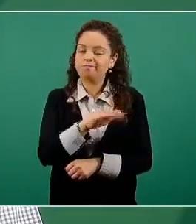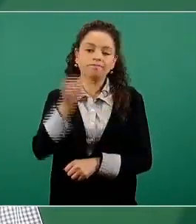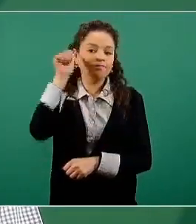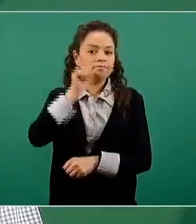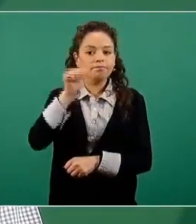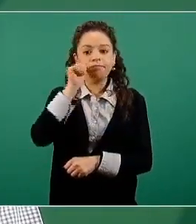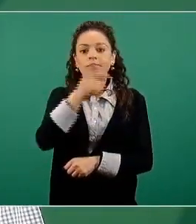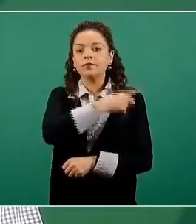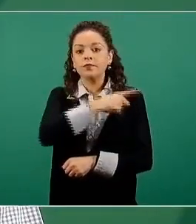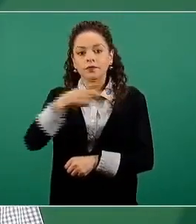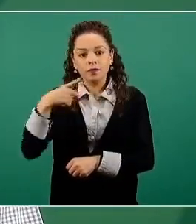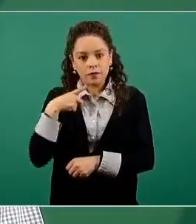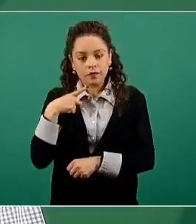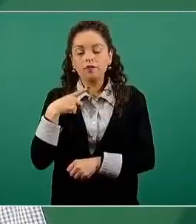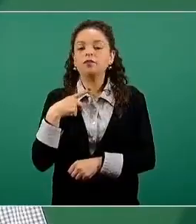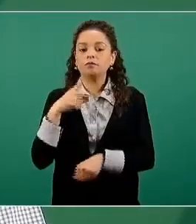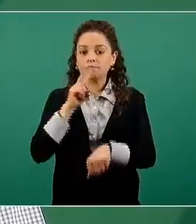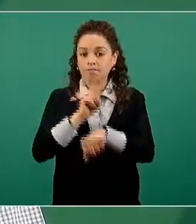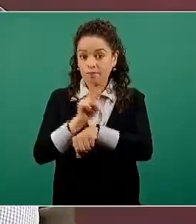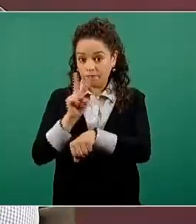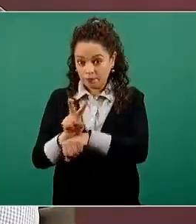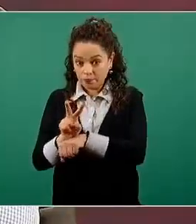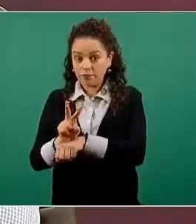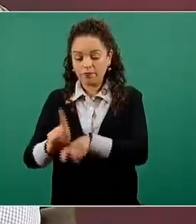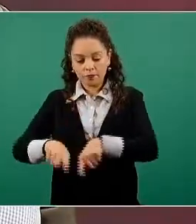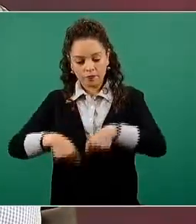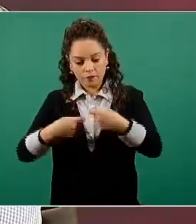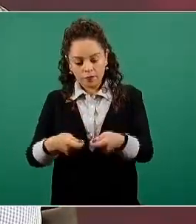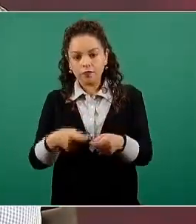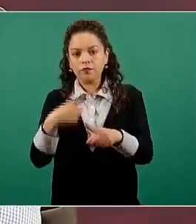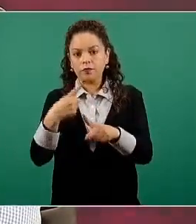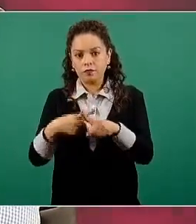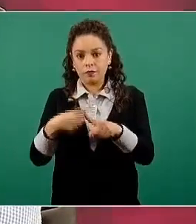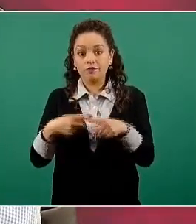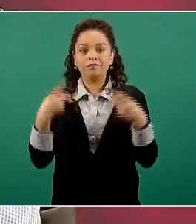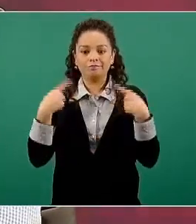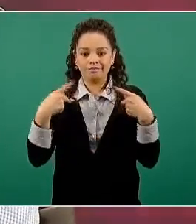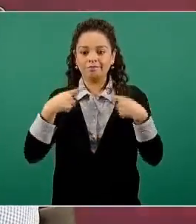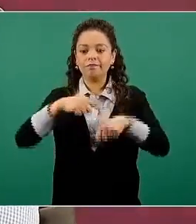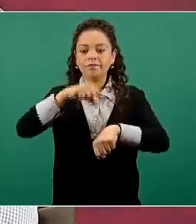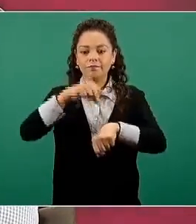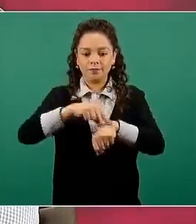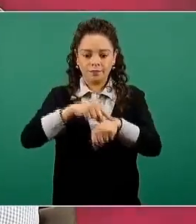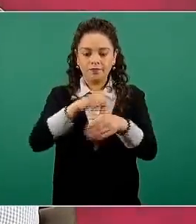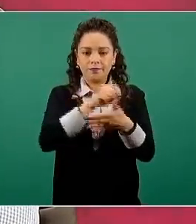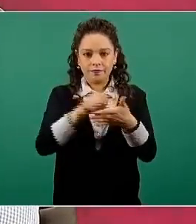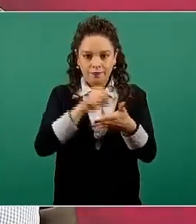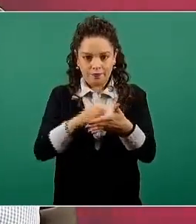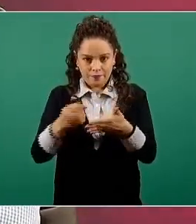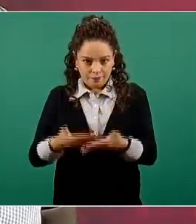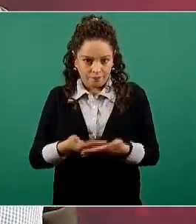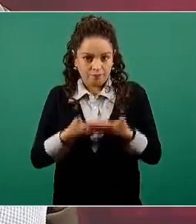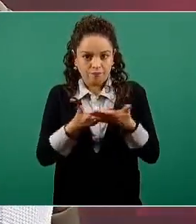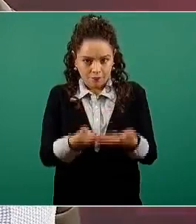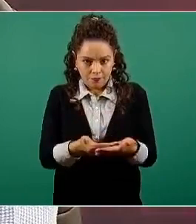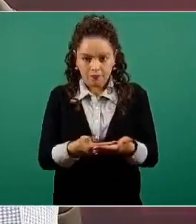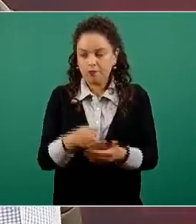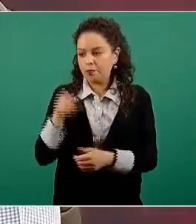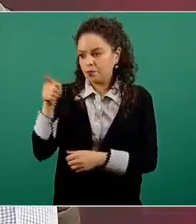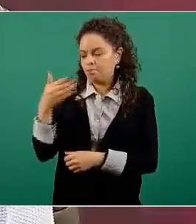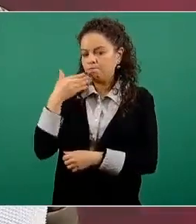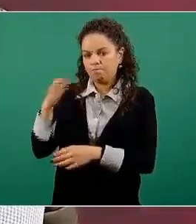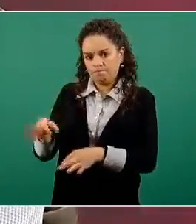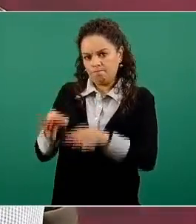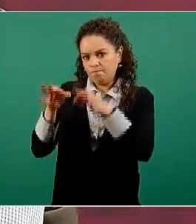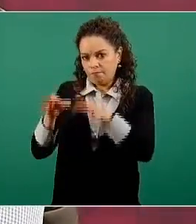bajo la prescripción, supervisión de un profesional de la salud debidamente acreditado y capacitado, y además en